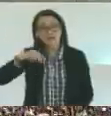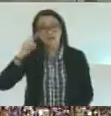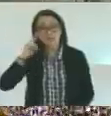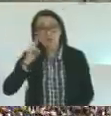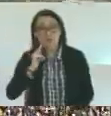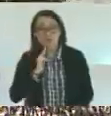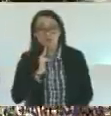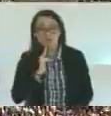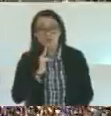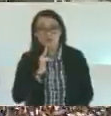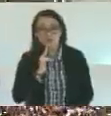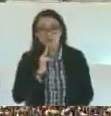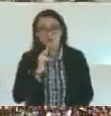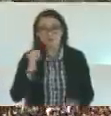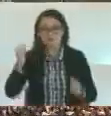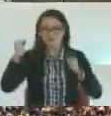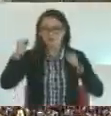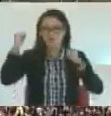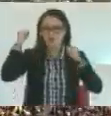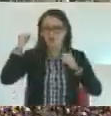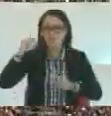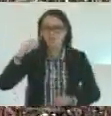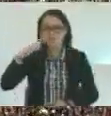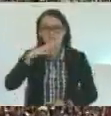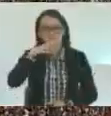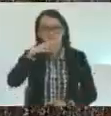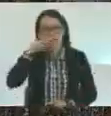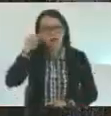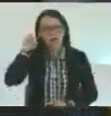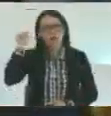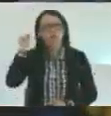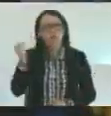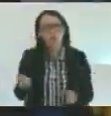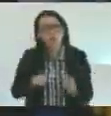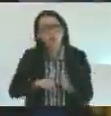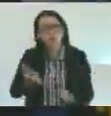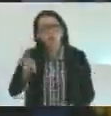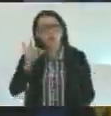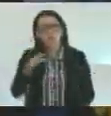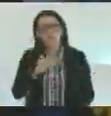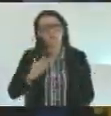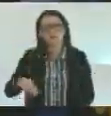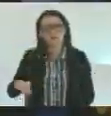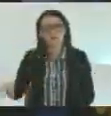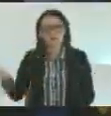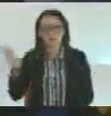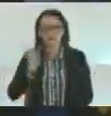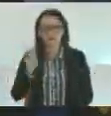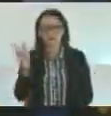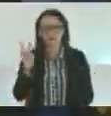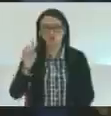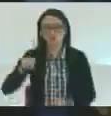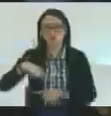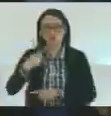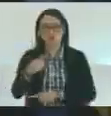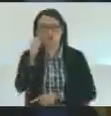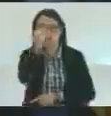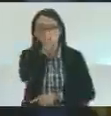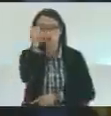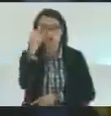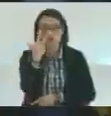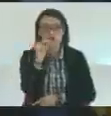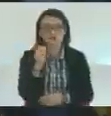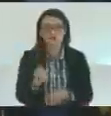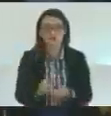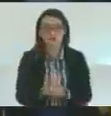proclamo que Nicolás Maduro Moros será electo presidente de la República el próximo domingo 20